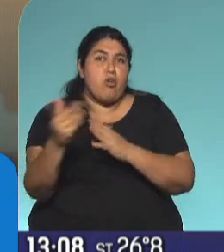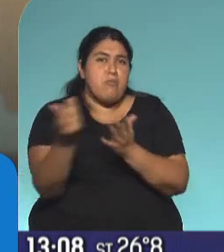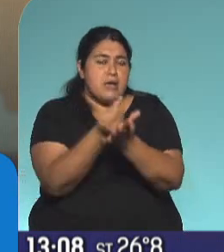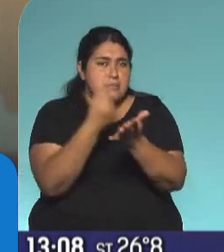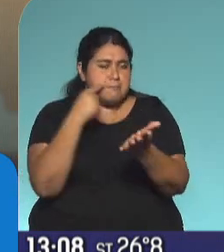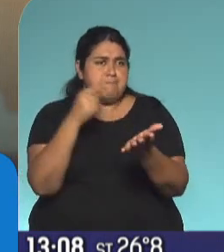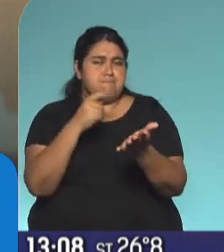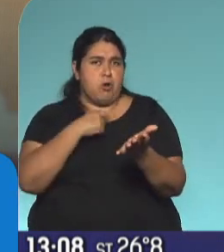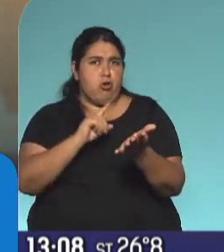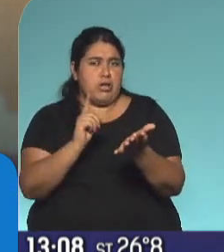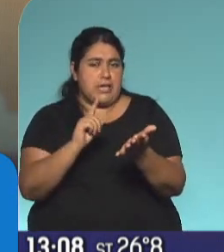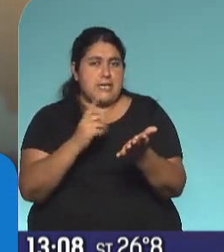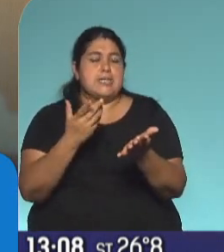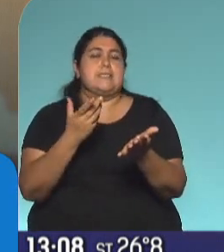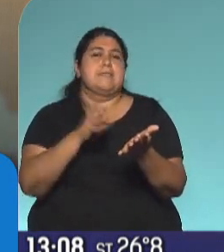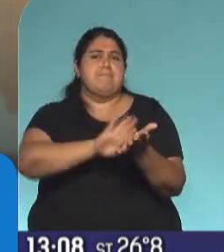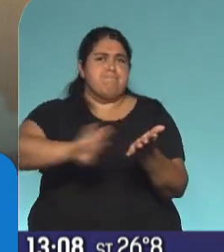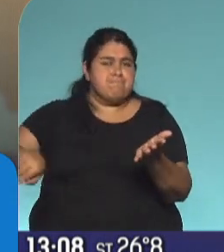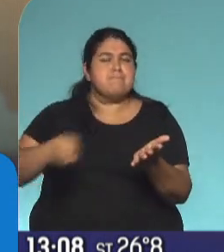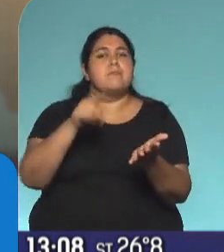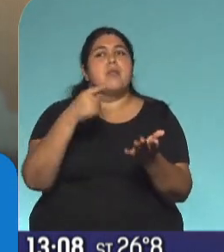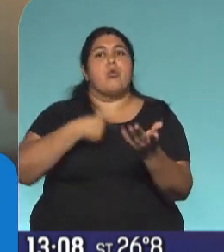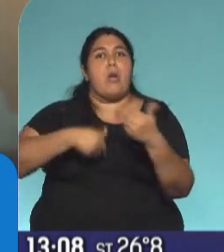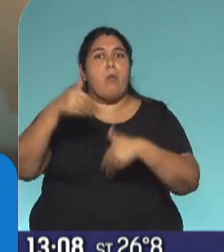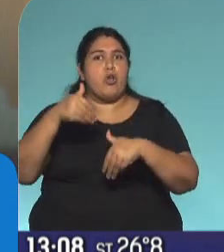contexto de que también podría traccionarle un porcentaje de votos